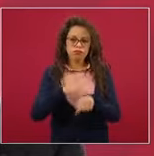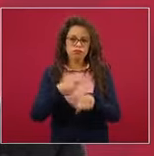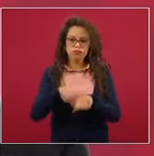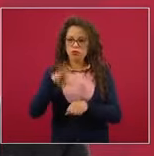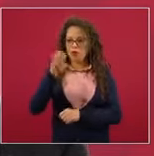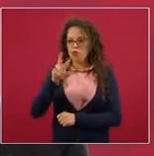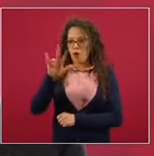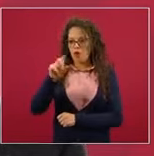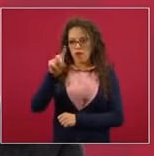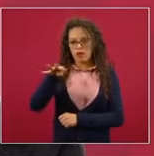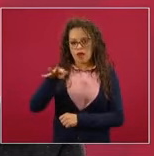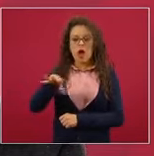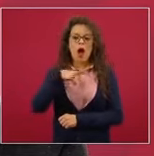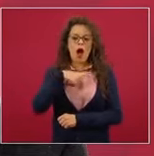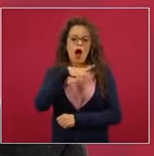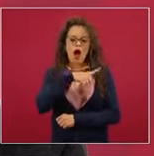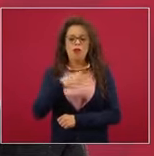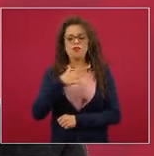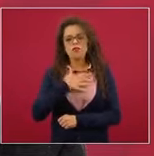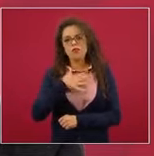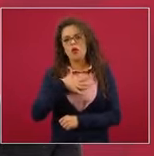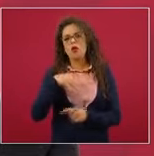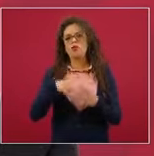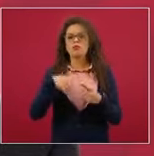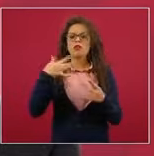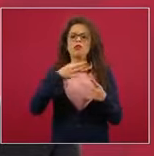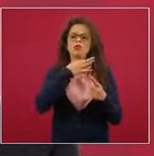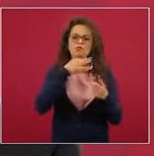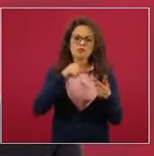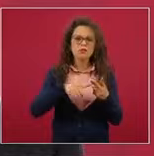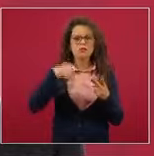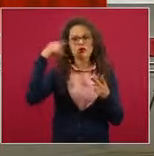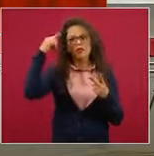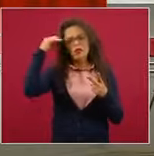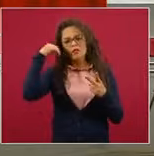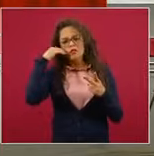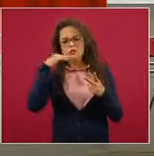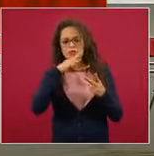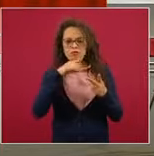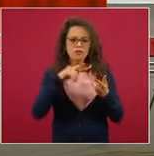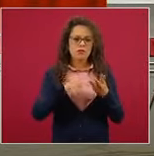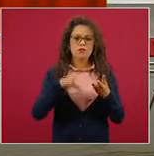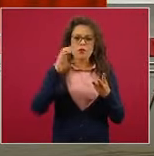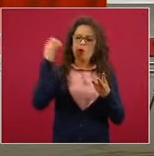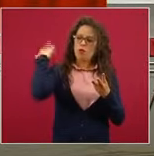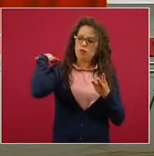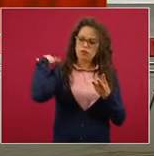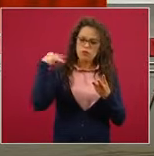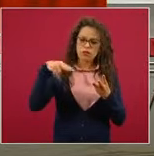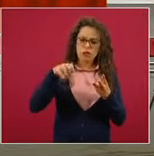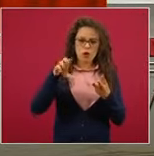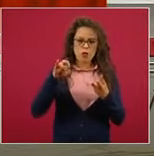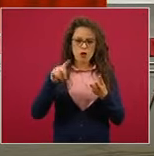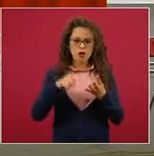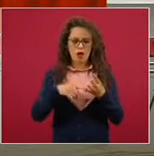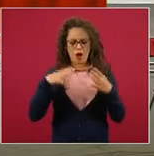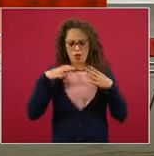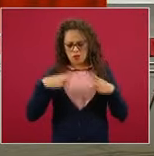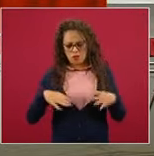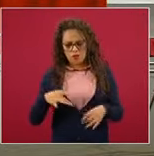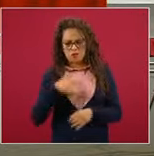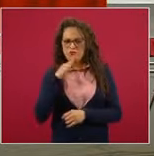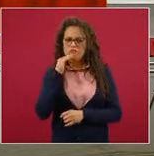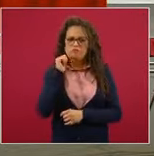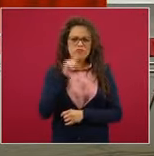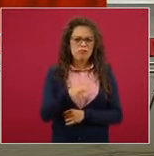síntomas cardinales, fiebre, tos, dolor de garganta, dolor de cabeza, malestar general o neumonía, etcétera,